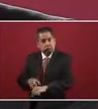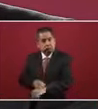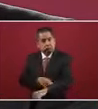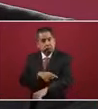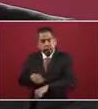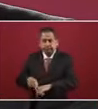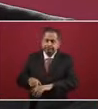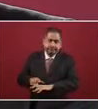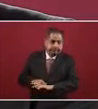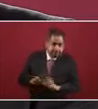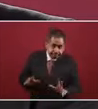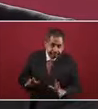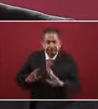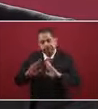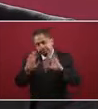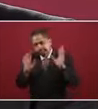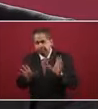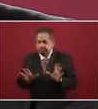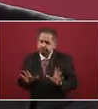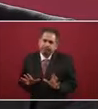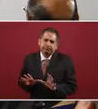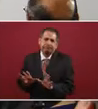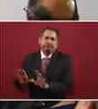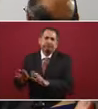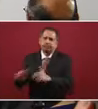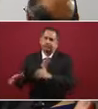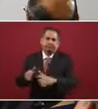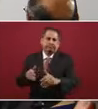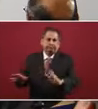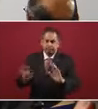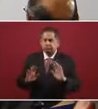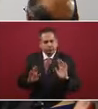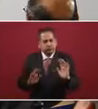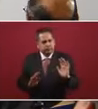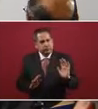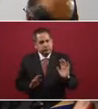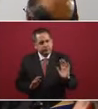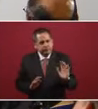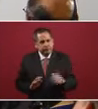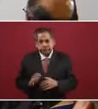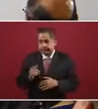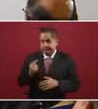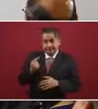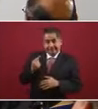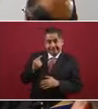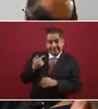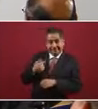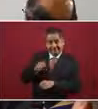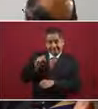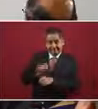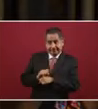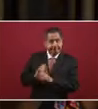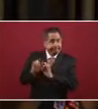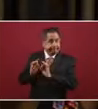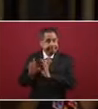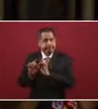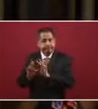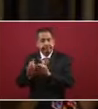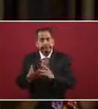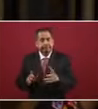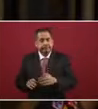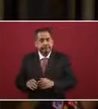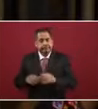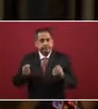hasta que ya no fue posible más que los tuvieron que desalojar. Esta semana que ha estado pasando, señor presidente, ha sido